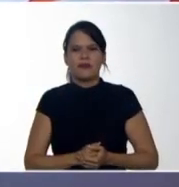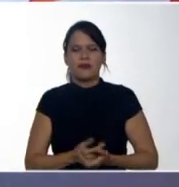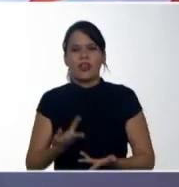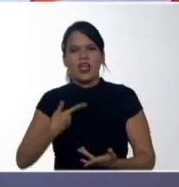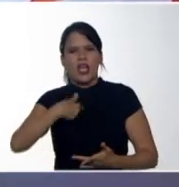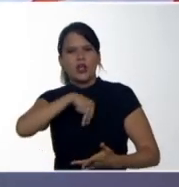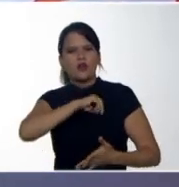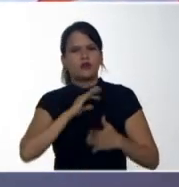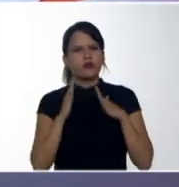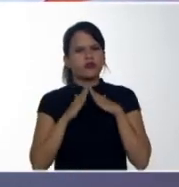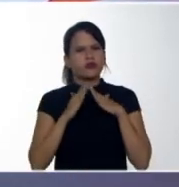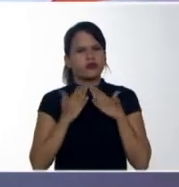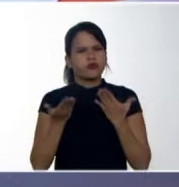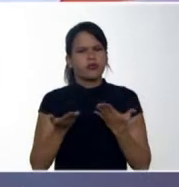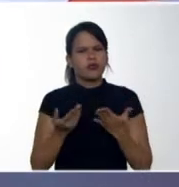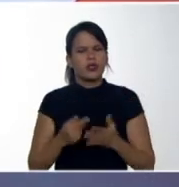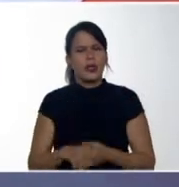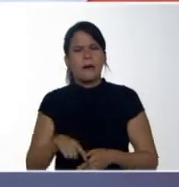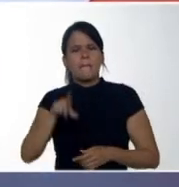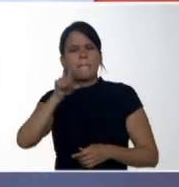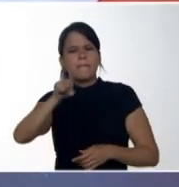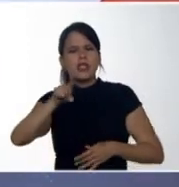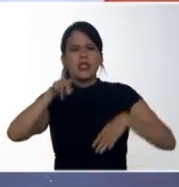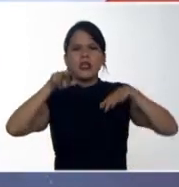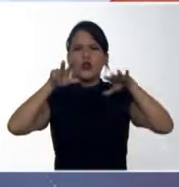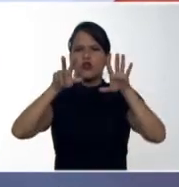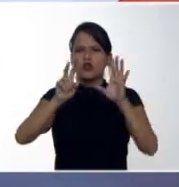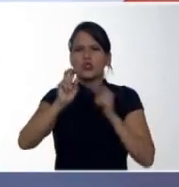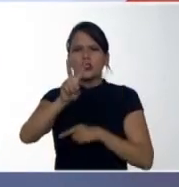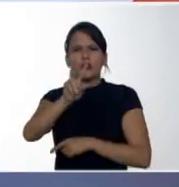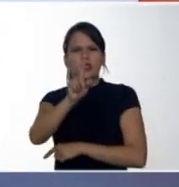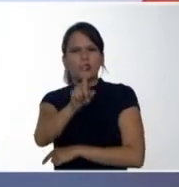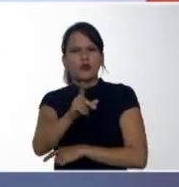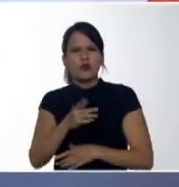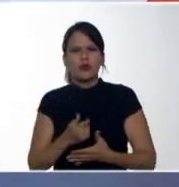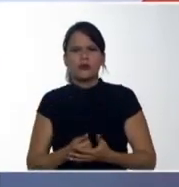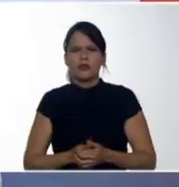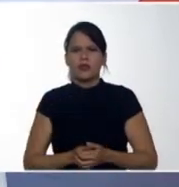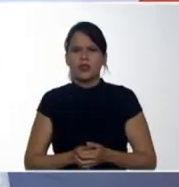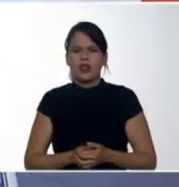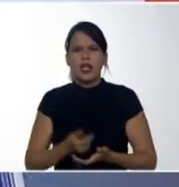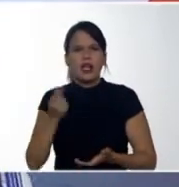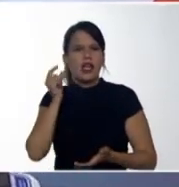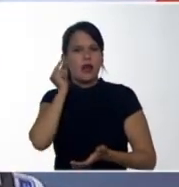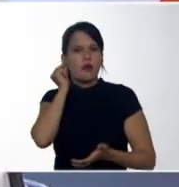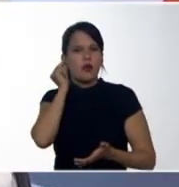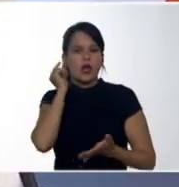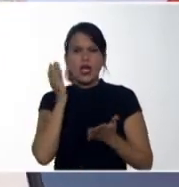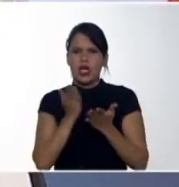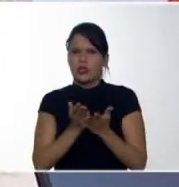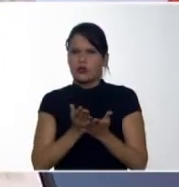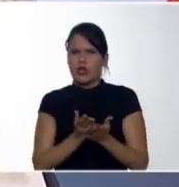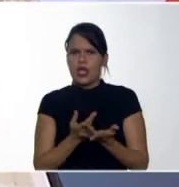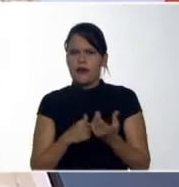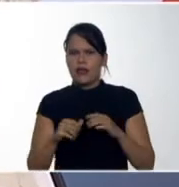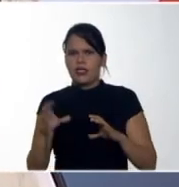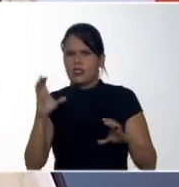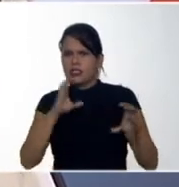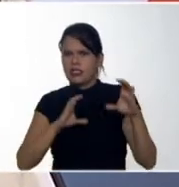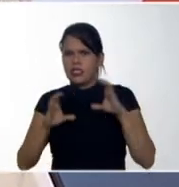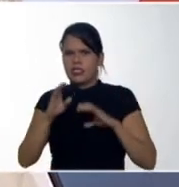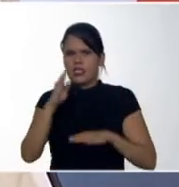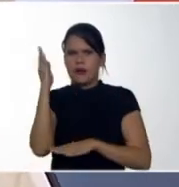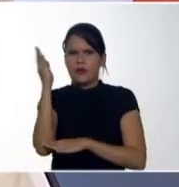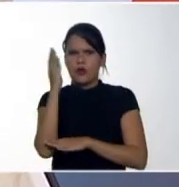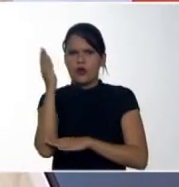nuestros hogares, en 1821, las mujeres estudiaban ciencia,